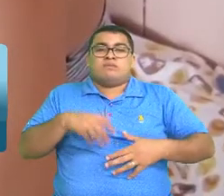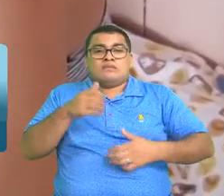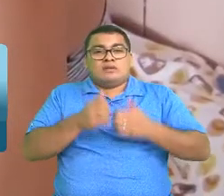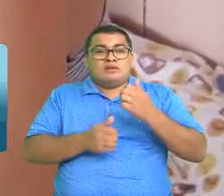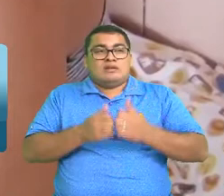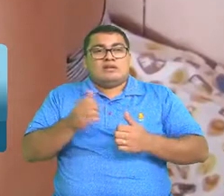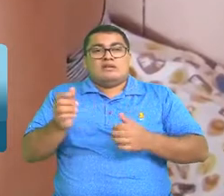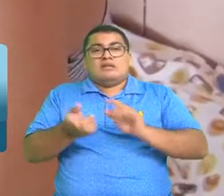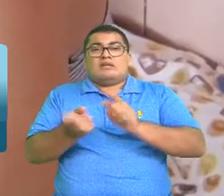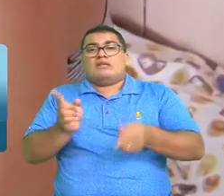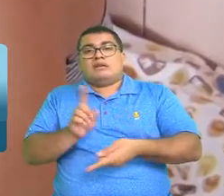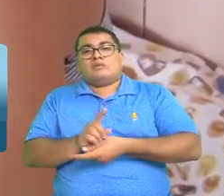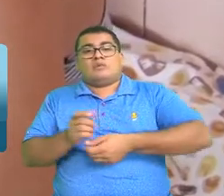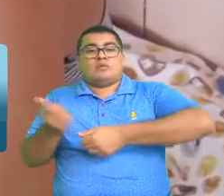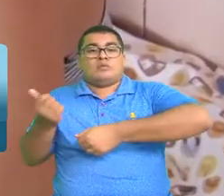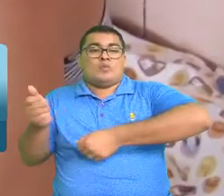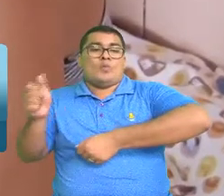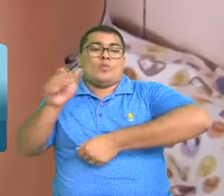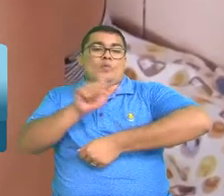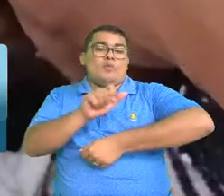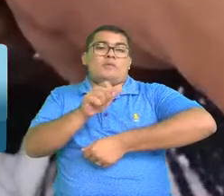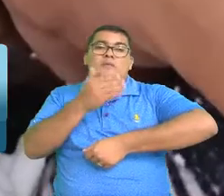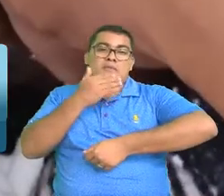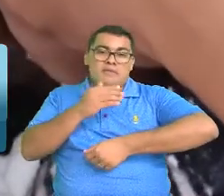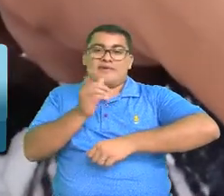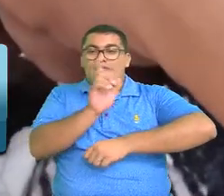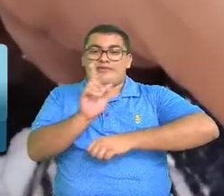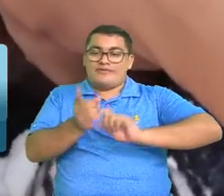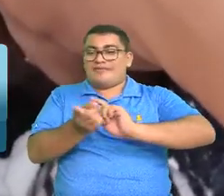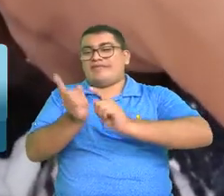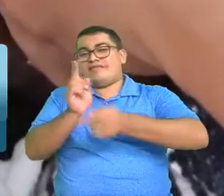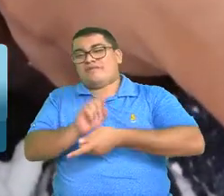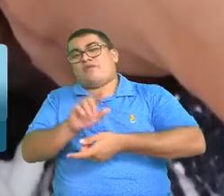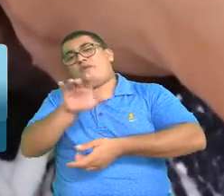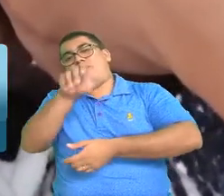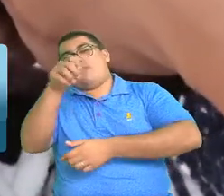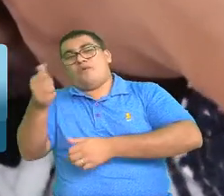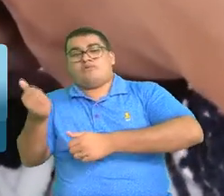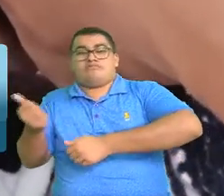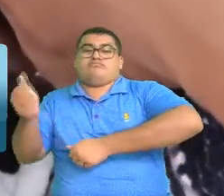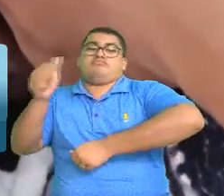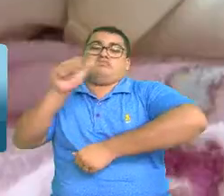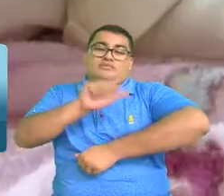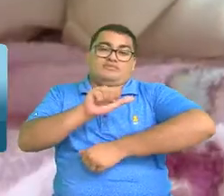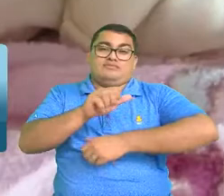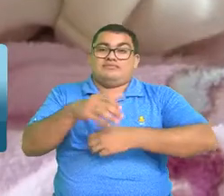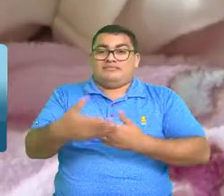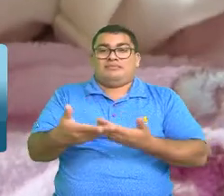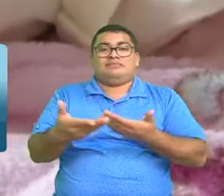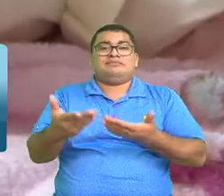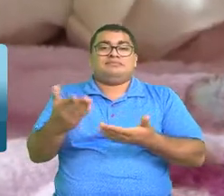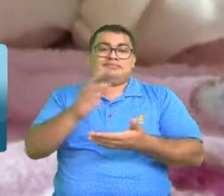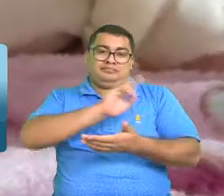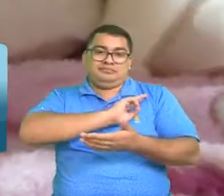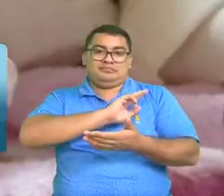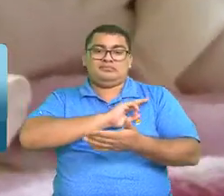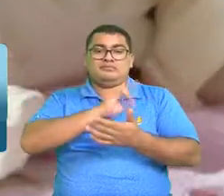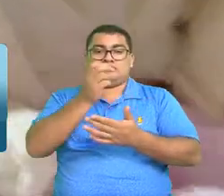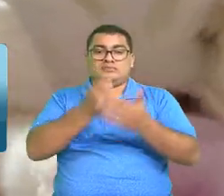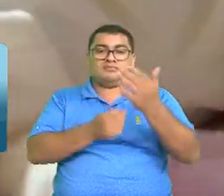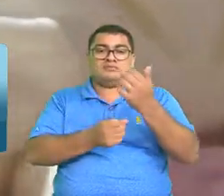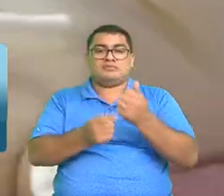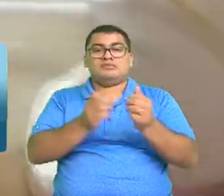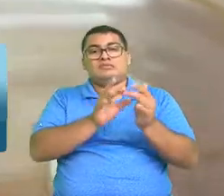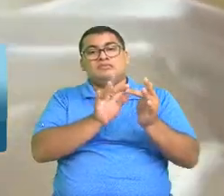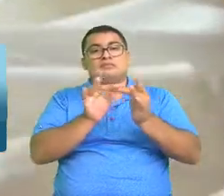y lo suplanta por otro. Y si la otra le cae mal, también es suplantada por otra. Sí. ¿Hay alguna leche específica que